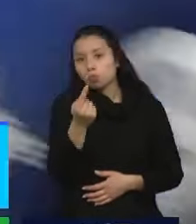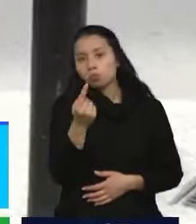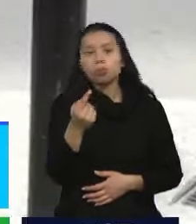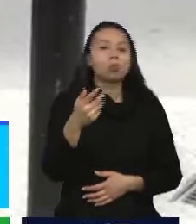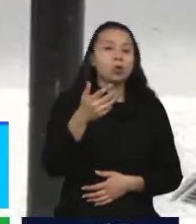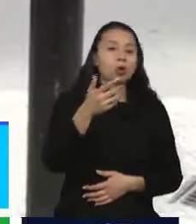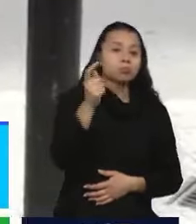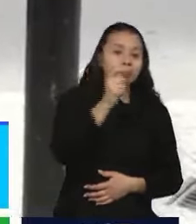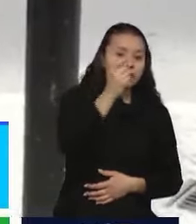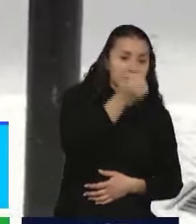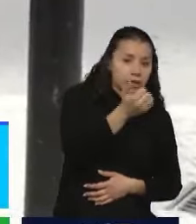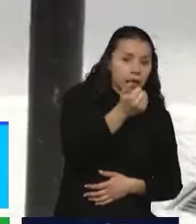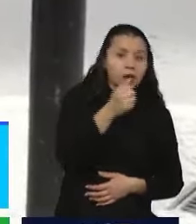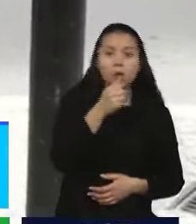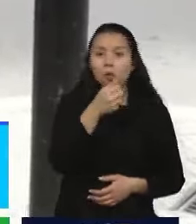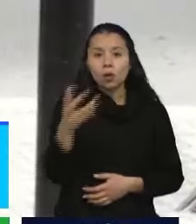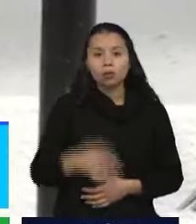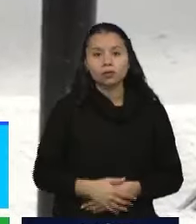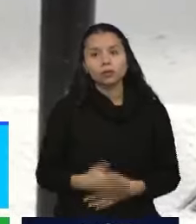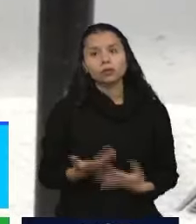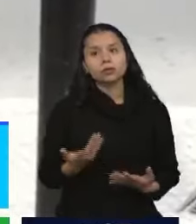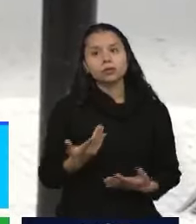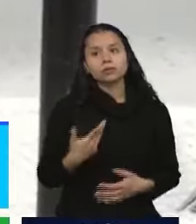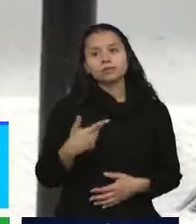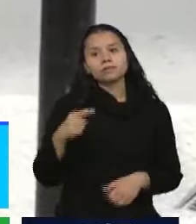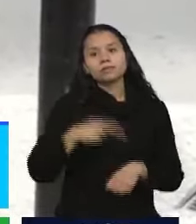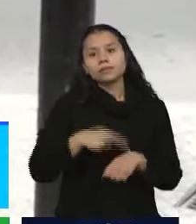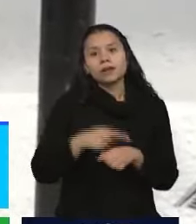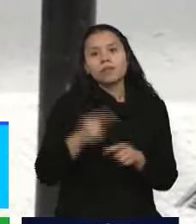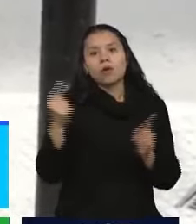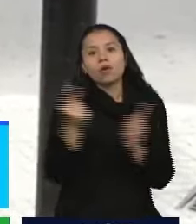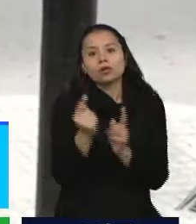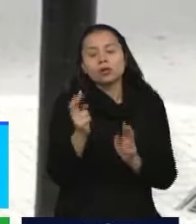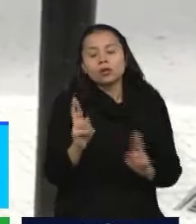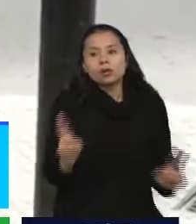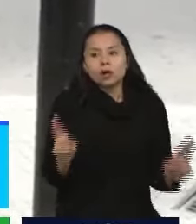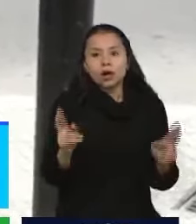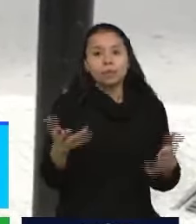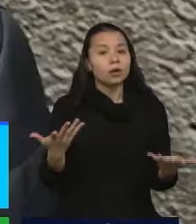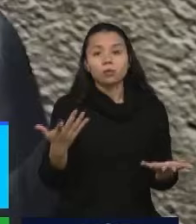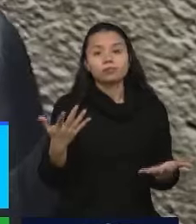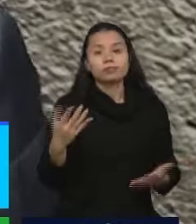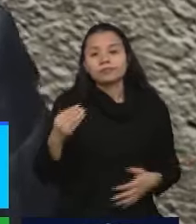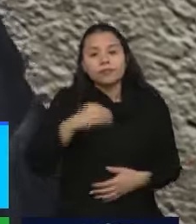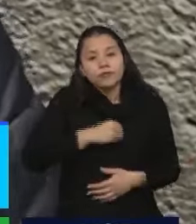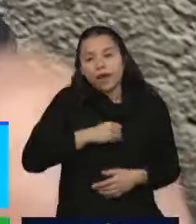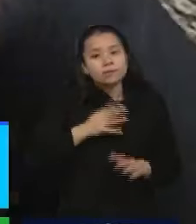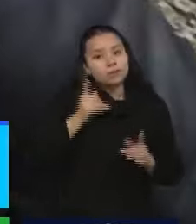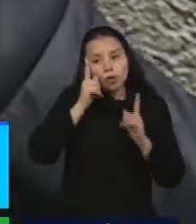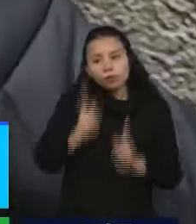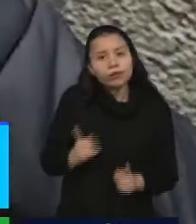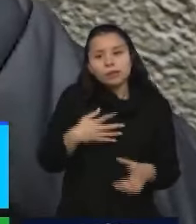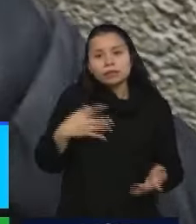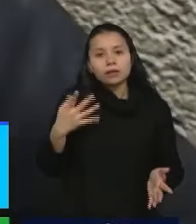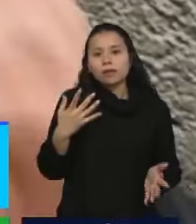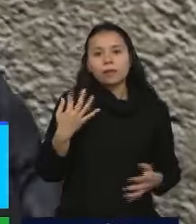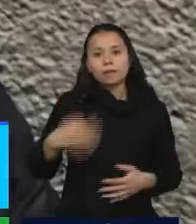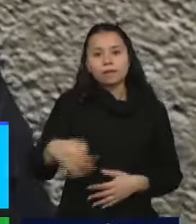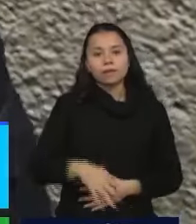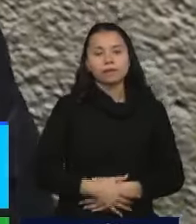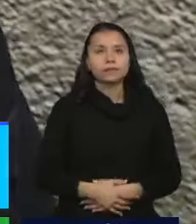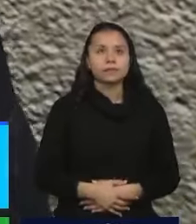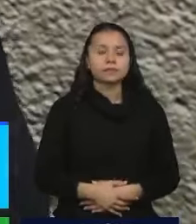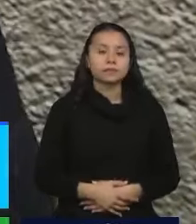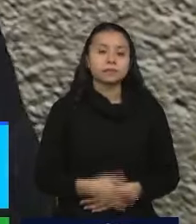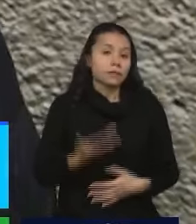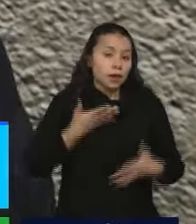al presidente? Y ojalá que no mucho, pero bueno, hay que tener fe. Las esperanzas están y bueno, esperar que la